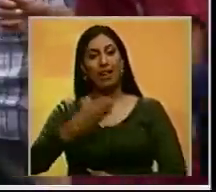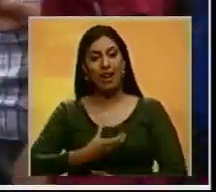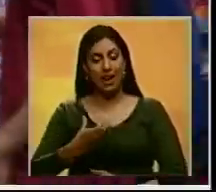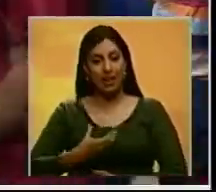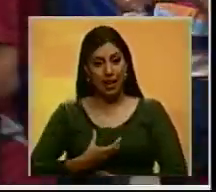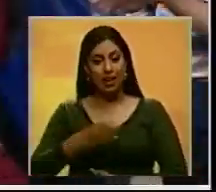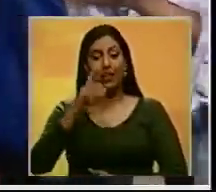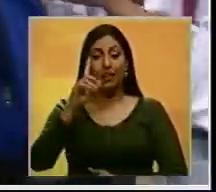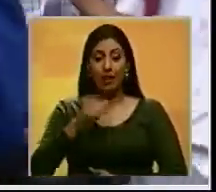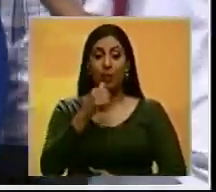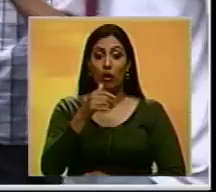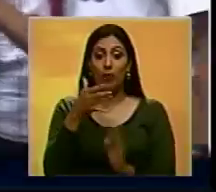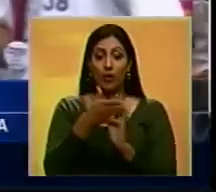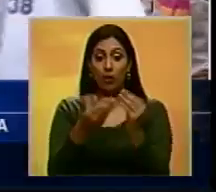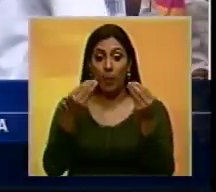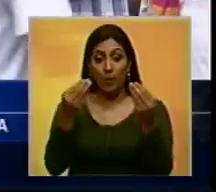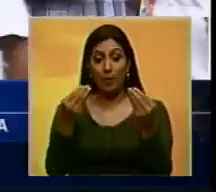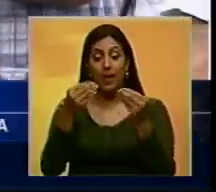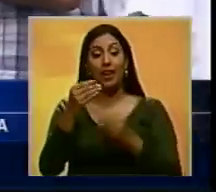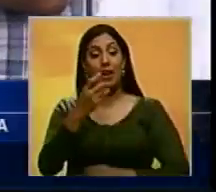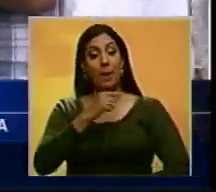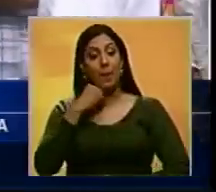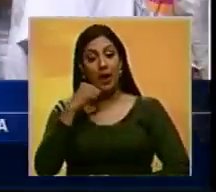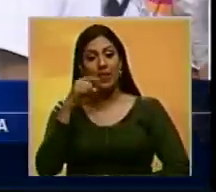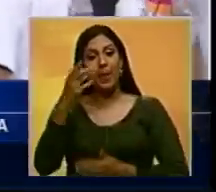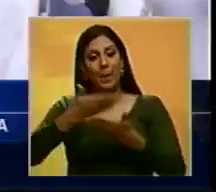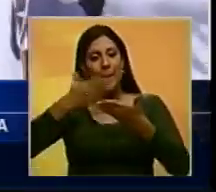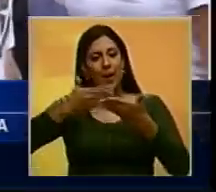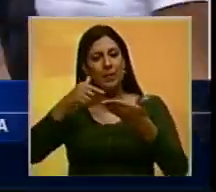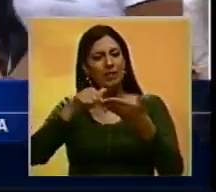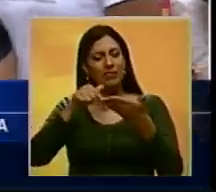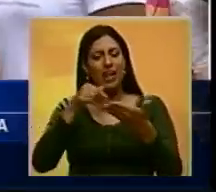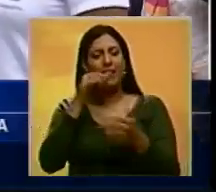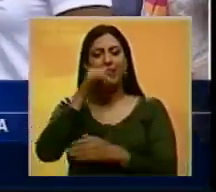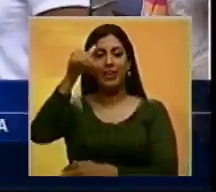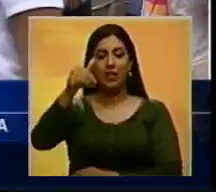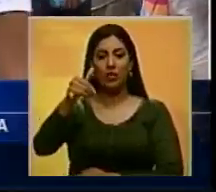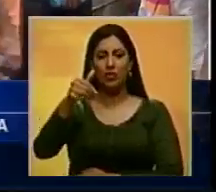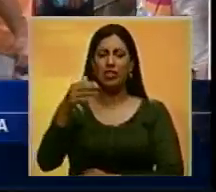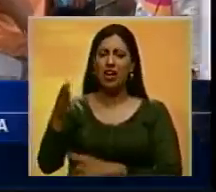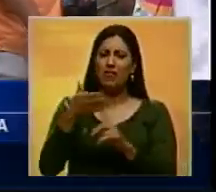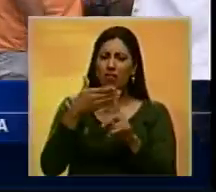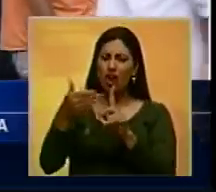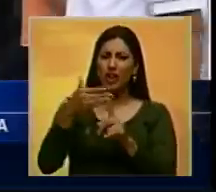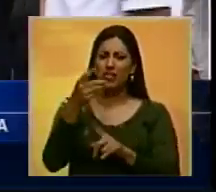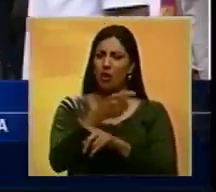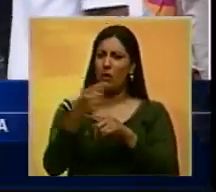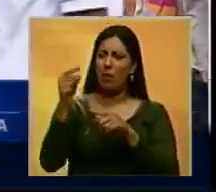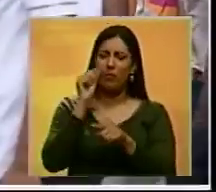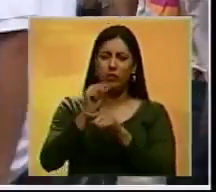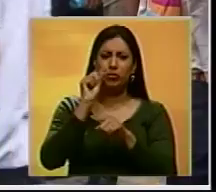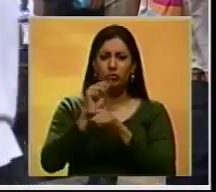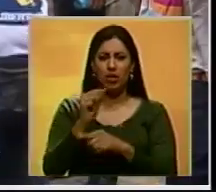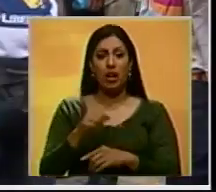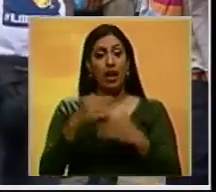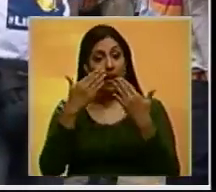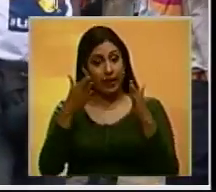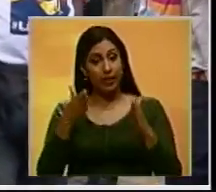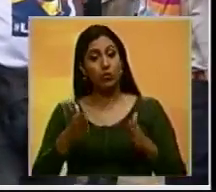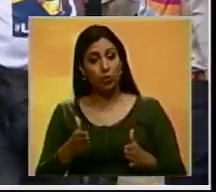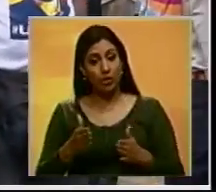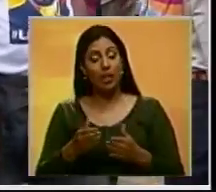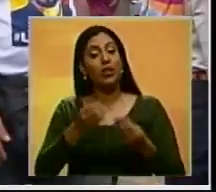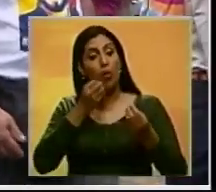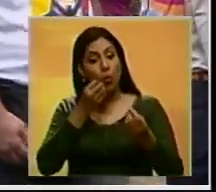David Smolansky, entregaron también al nuncio apostólico un documento en el que denuncian lenguaje violento por parte del gobierno y persecución. Los estudiantes